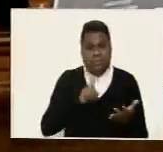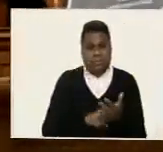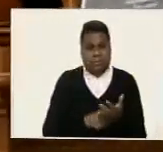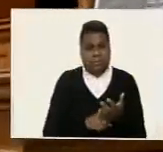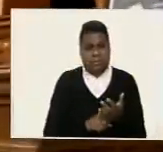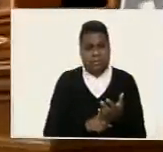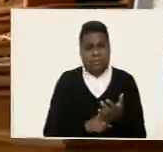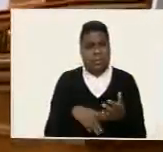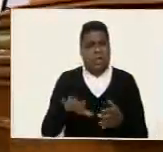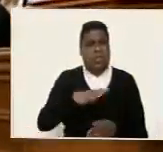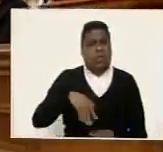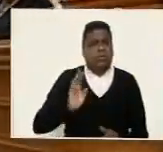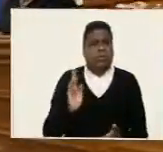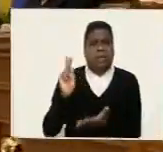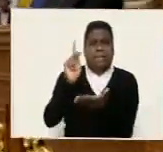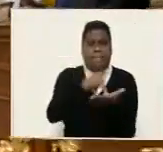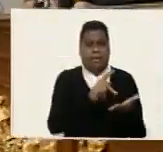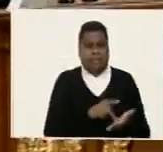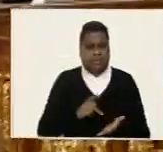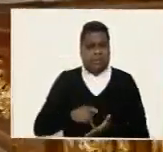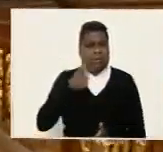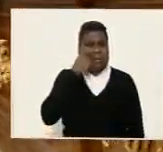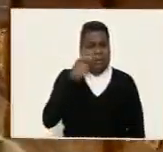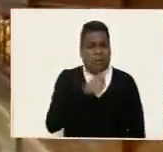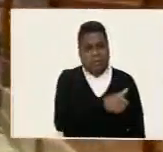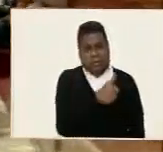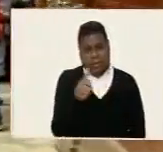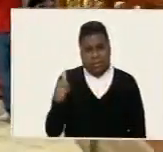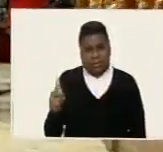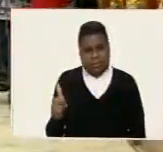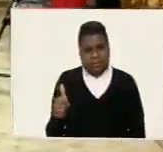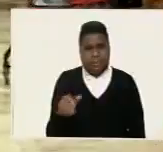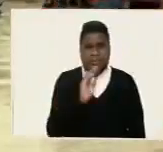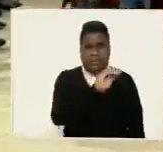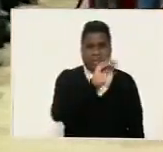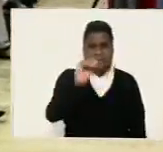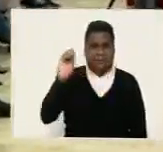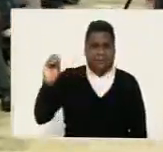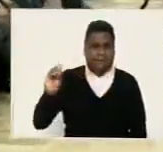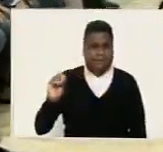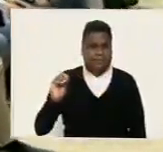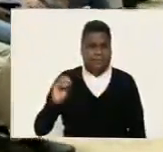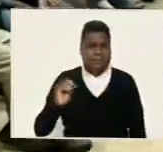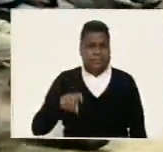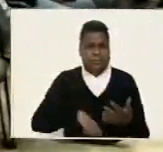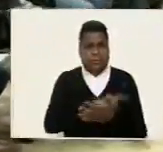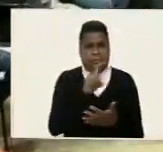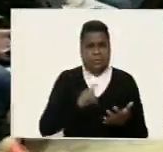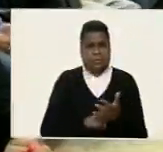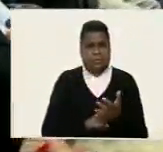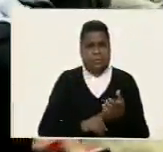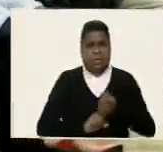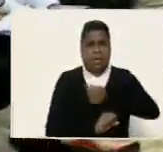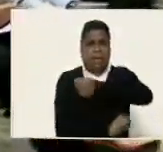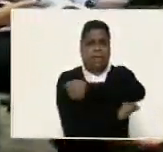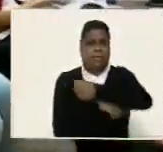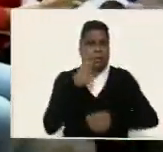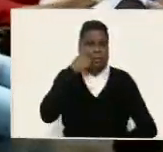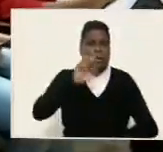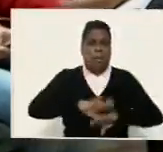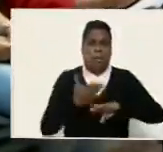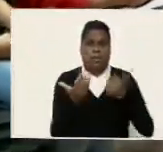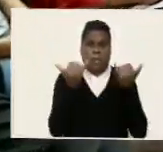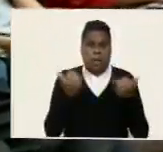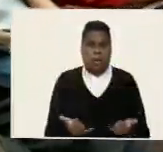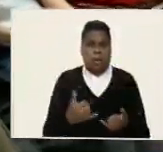donde participa el pueblo cada vez que llamamos a elecciones y va masivamente y nos apoya el pueblo, porque hoy